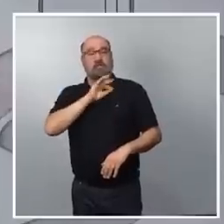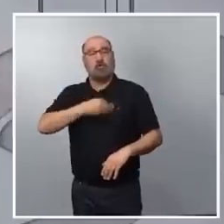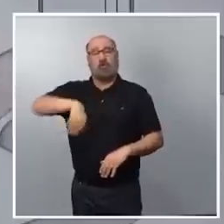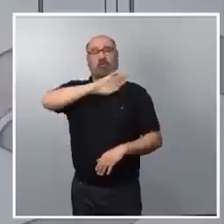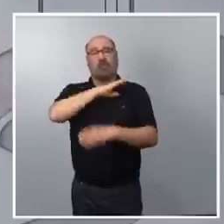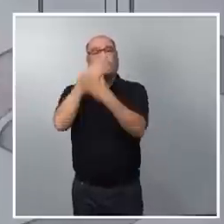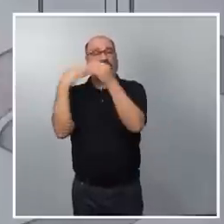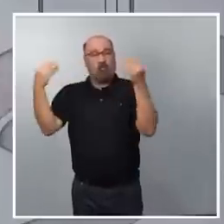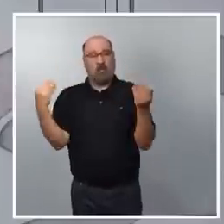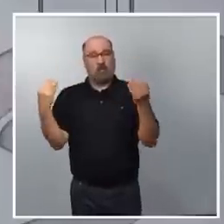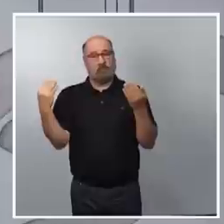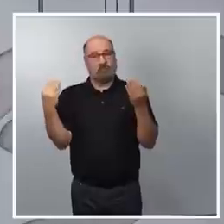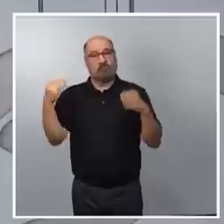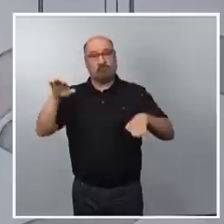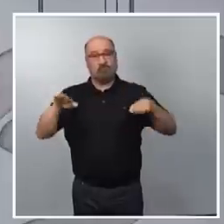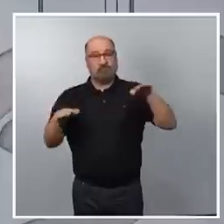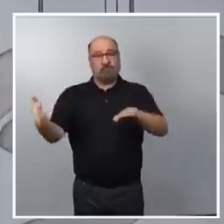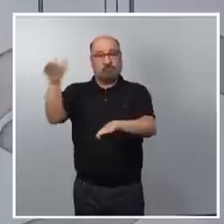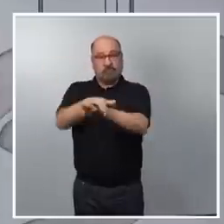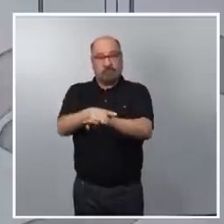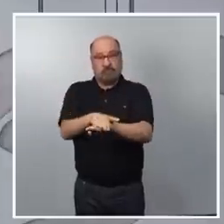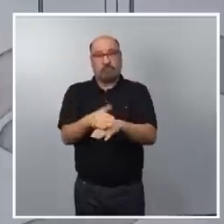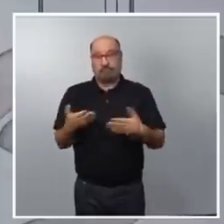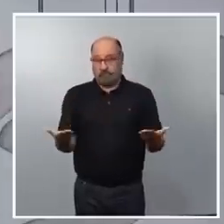película Game of Thrones se muestra un poquito cómo era.